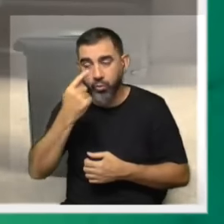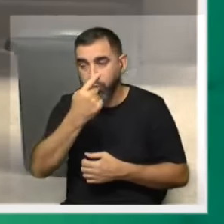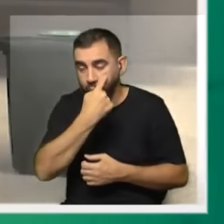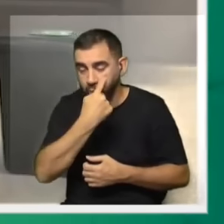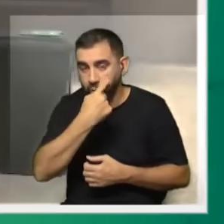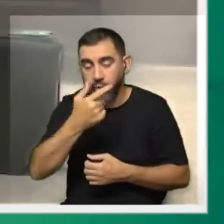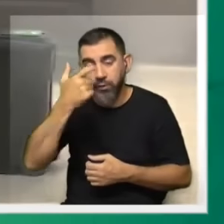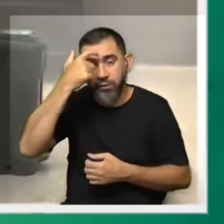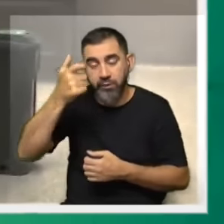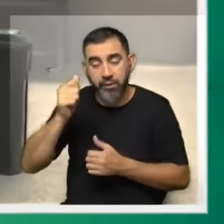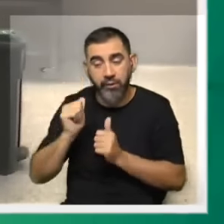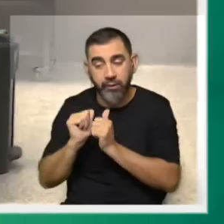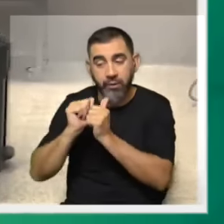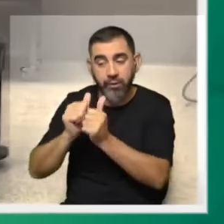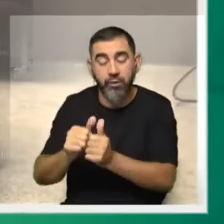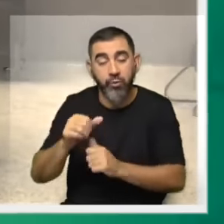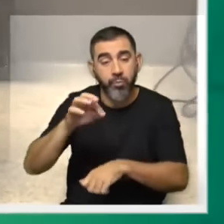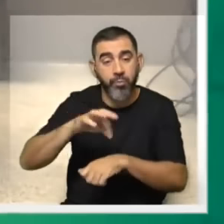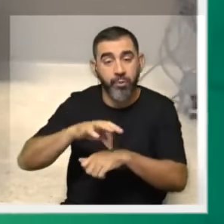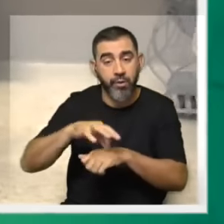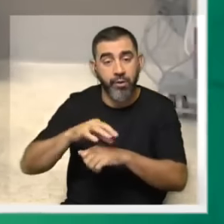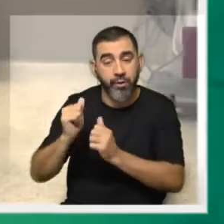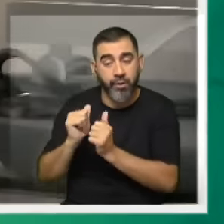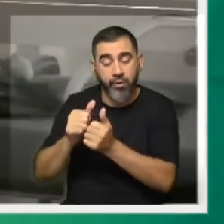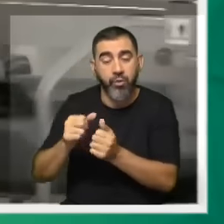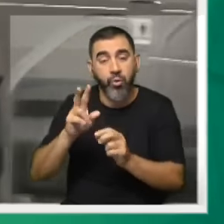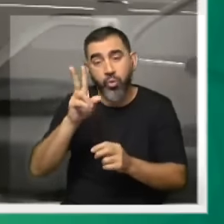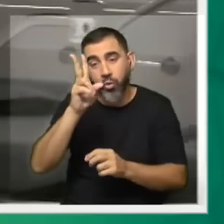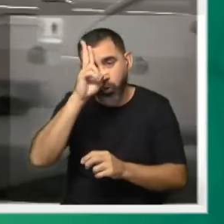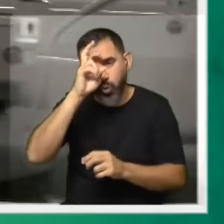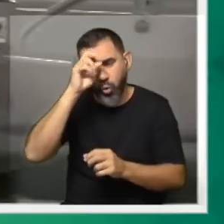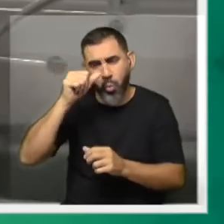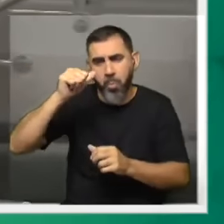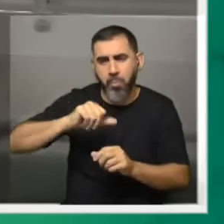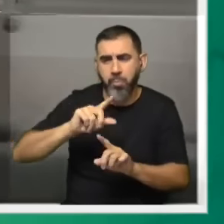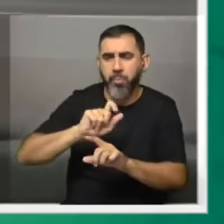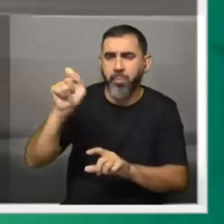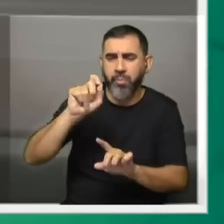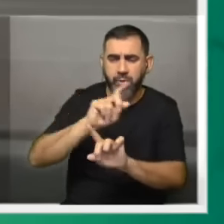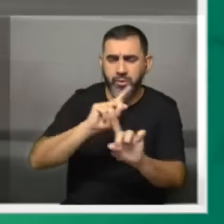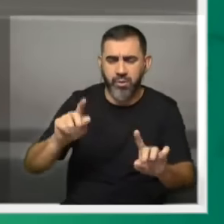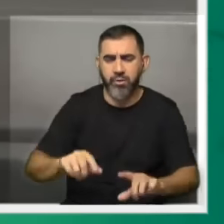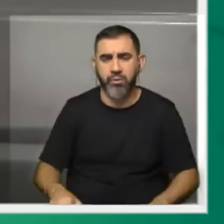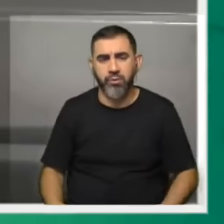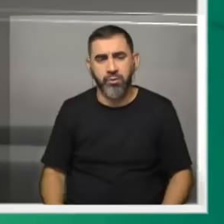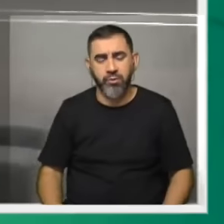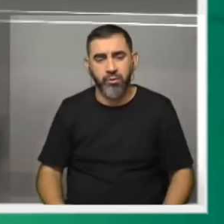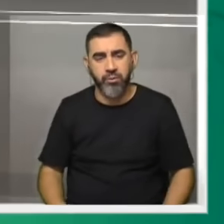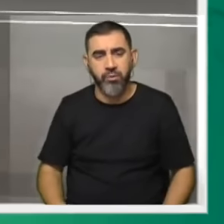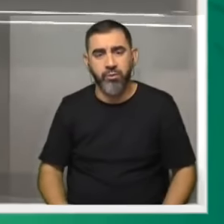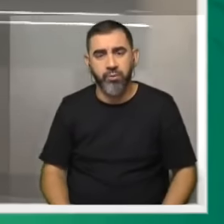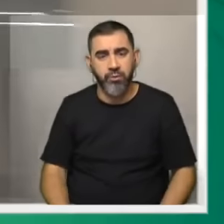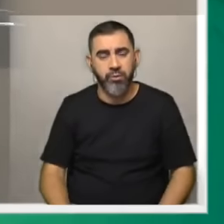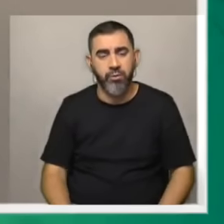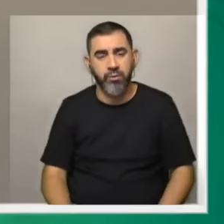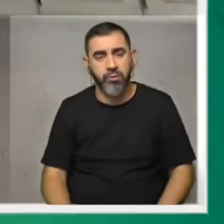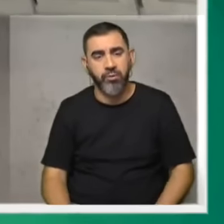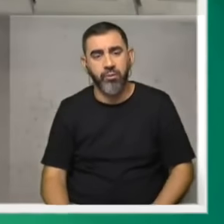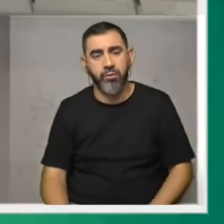digamos los técnicos que acompañan el trabajo del médico que con un hospital quirúrgico de urgencia como como digamos se pretendió hacer desde la primera